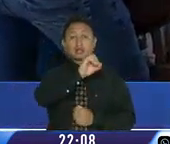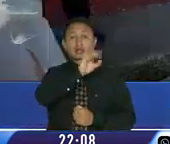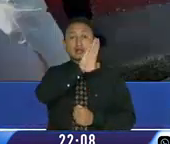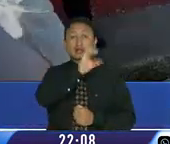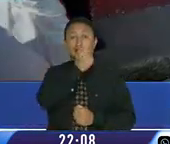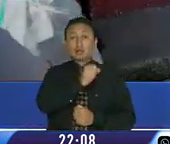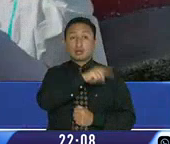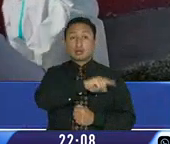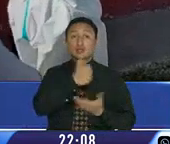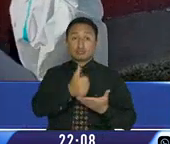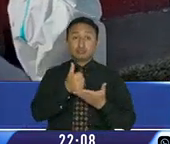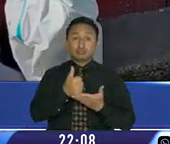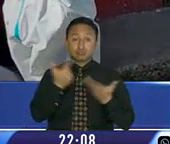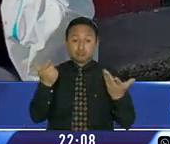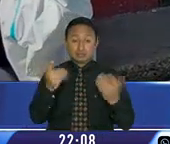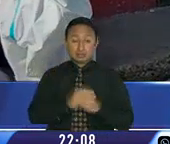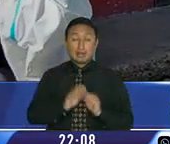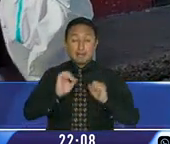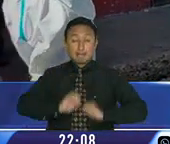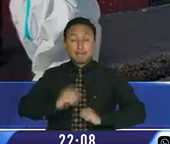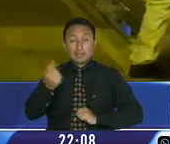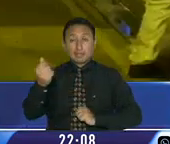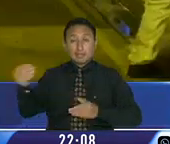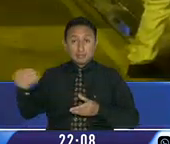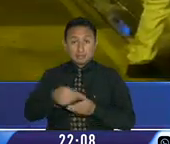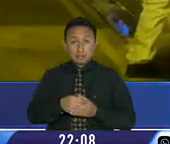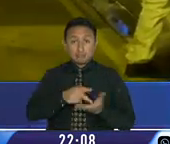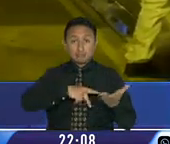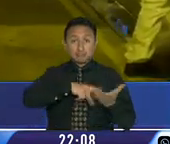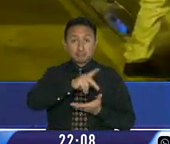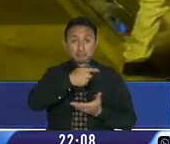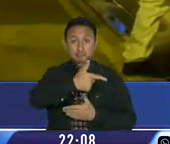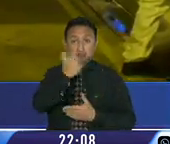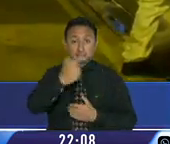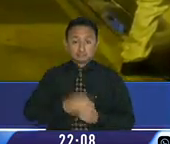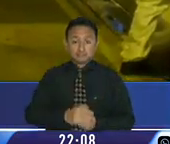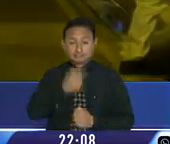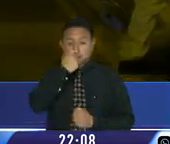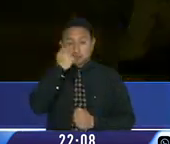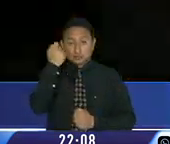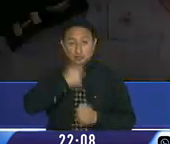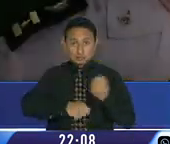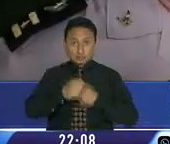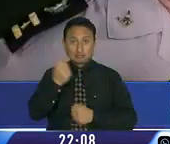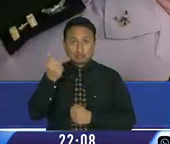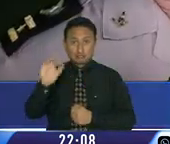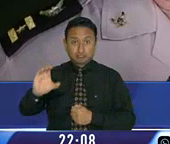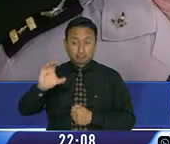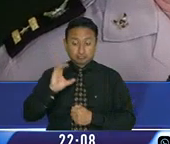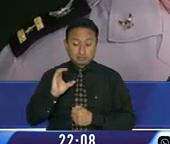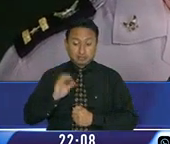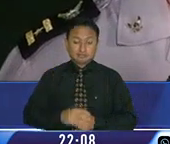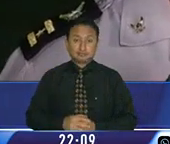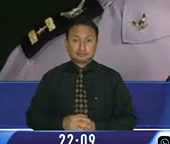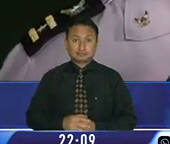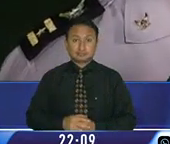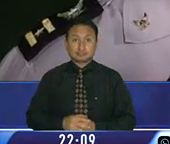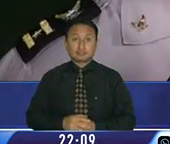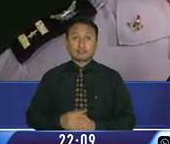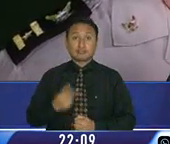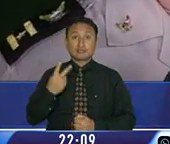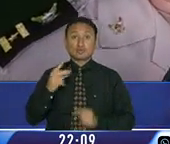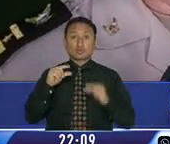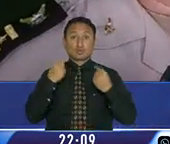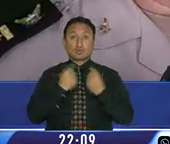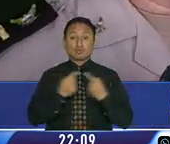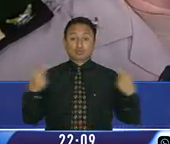beneficios económicos a través de la extorsión, el sicariato, el tráfico de drogas, entre otros. Quienes se disputan